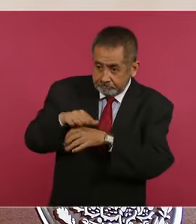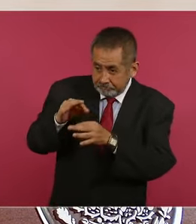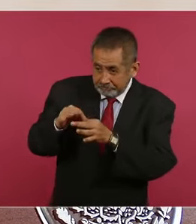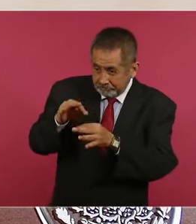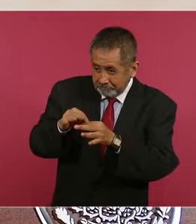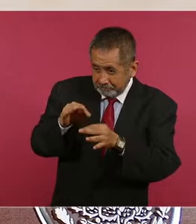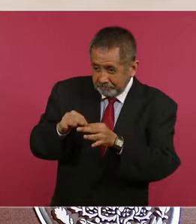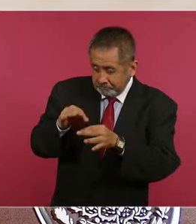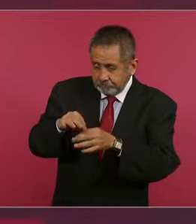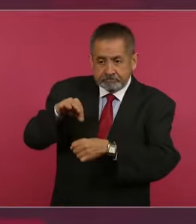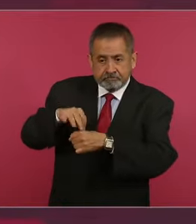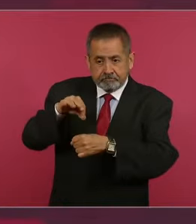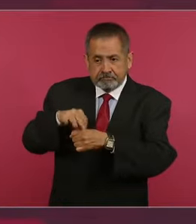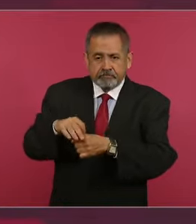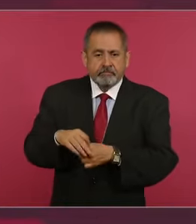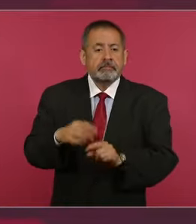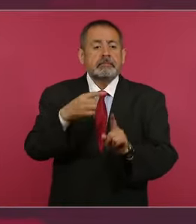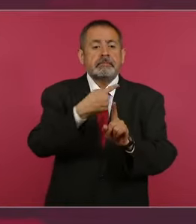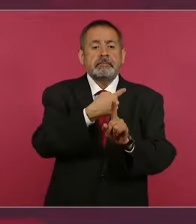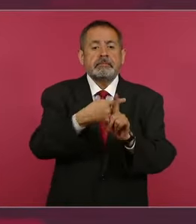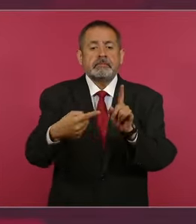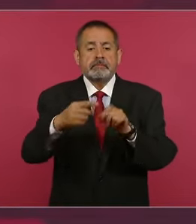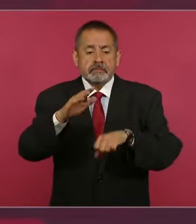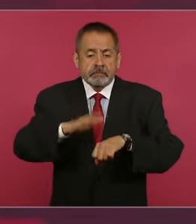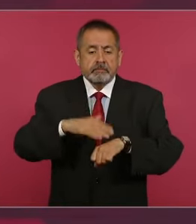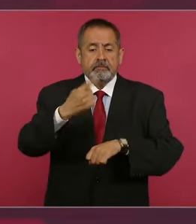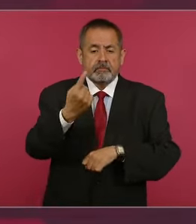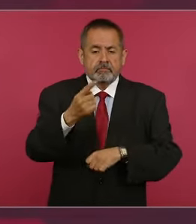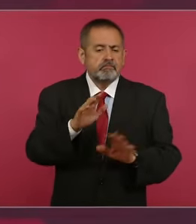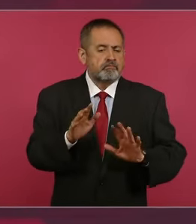No es la mitad más uno,